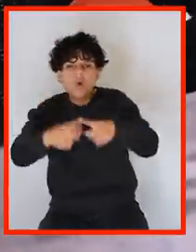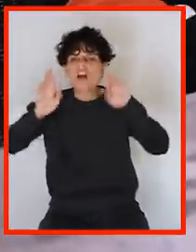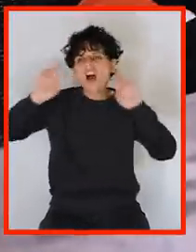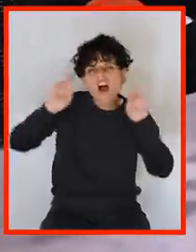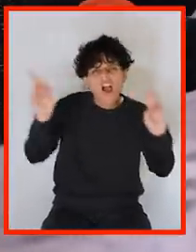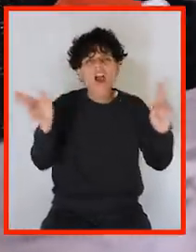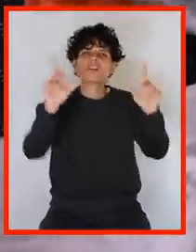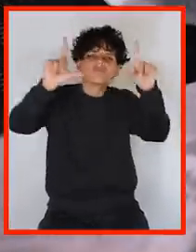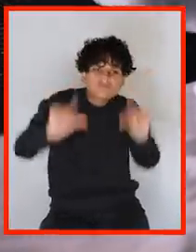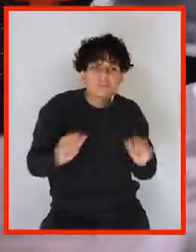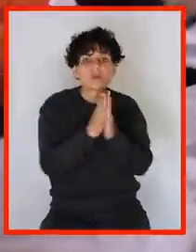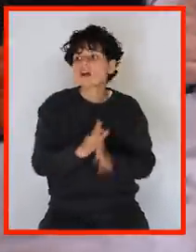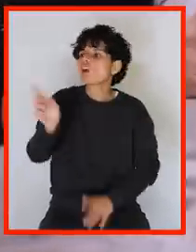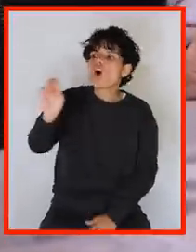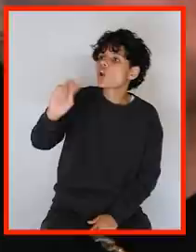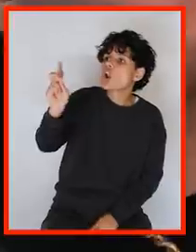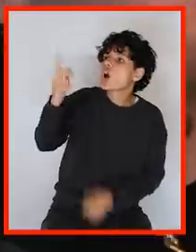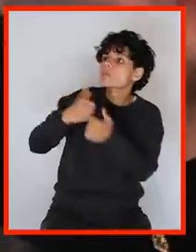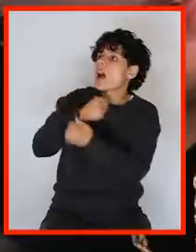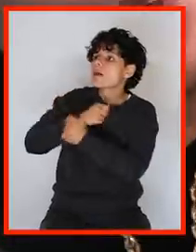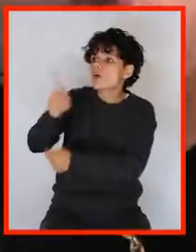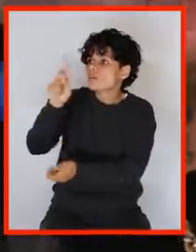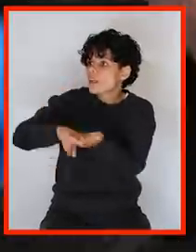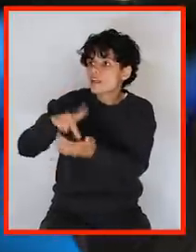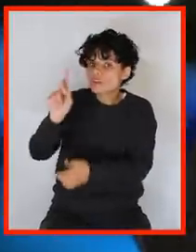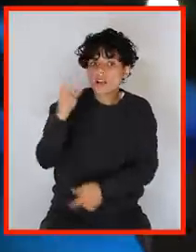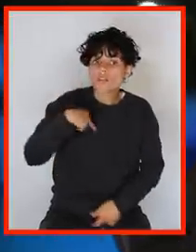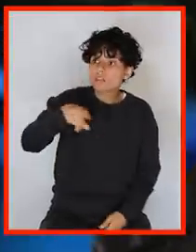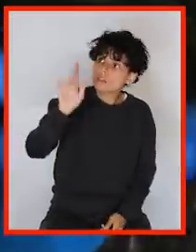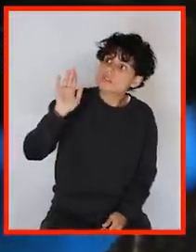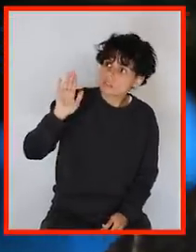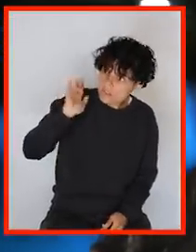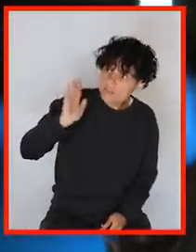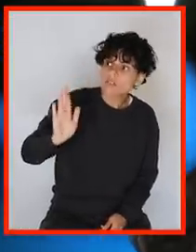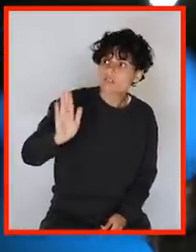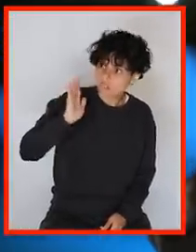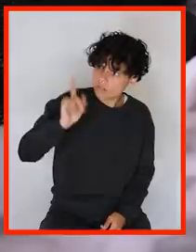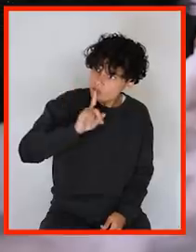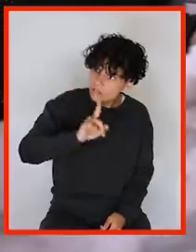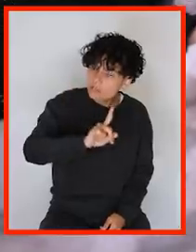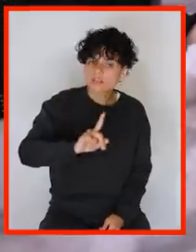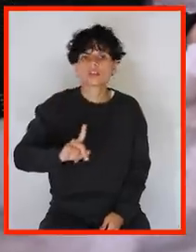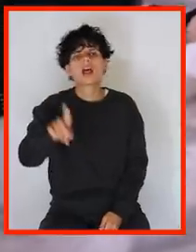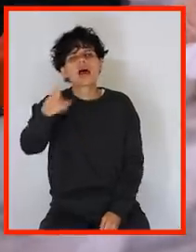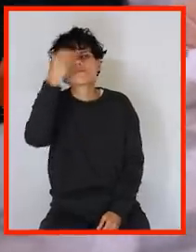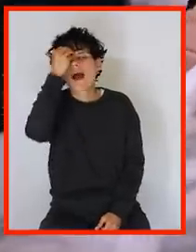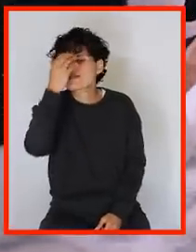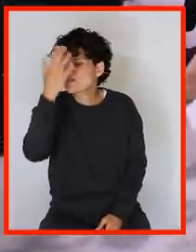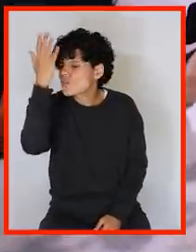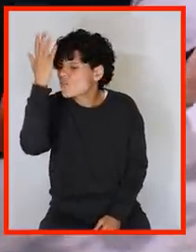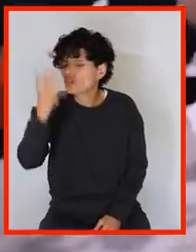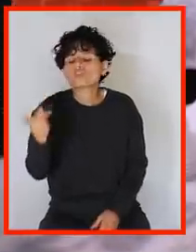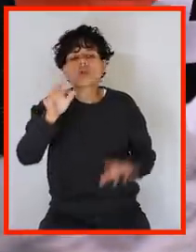de música. No, no, no. Apaguen no. La no, weá. Amor, ¿cierto que no? No. No. Ese, lo va a pegar, anótalo. Ese, oye, el weón